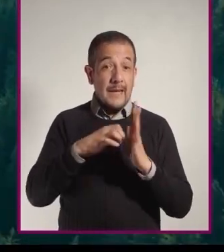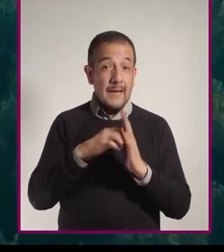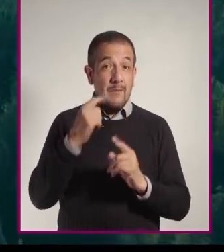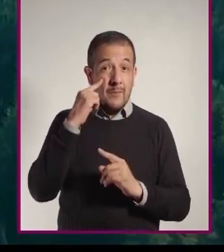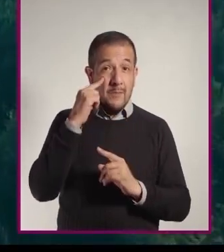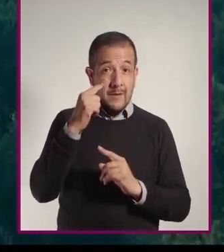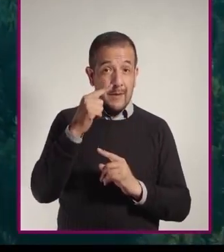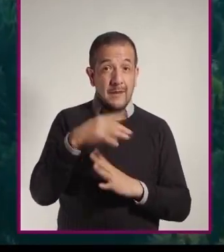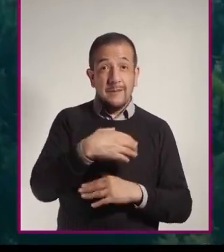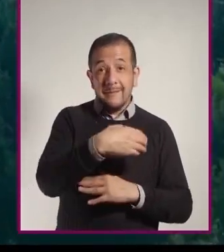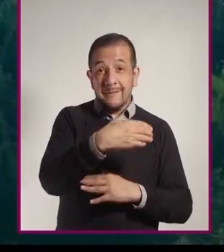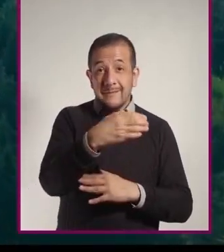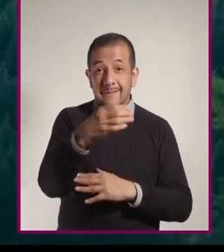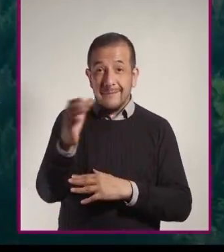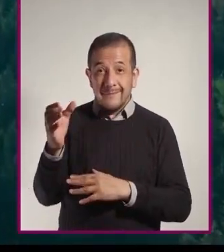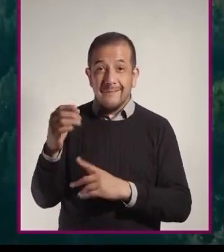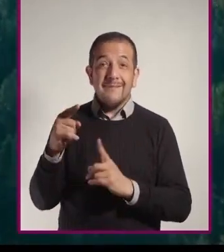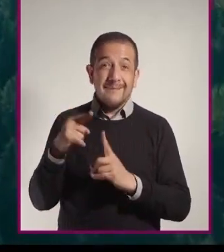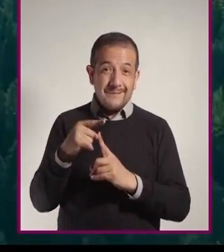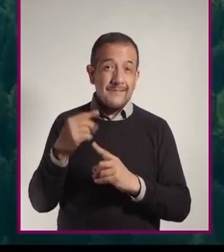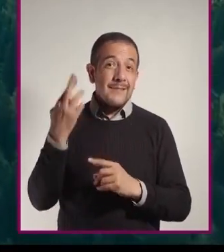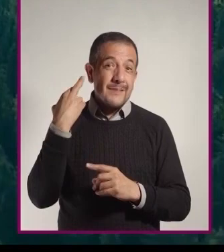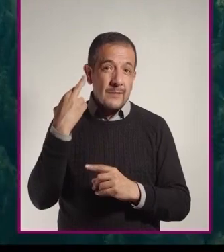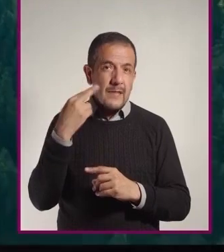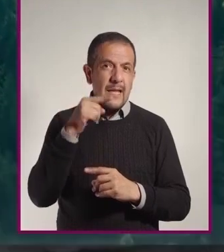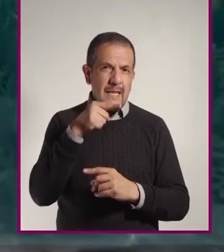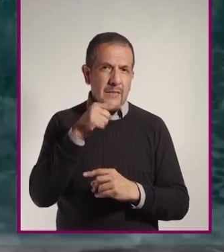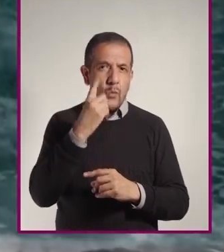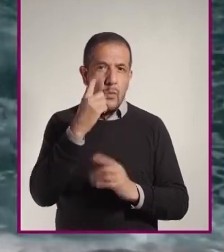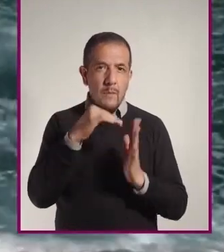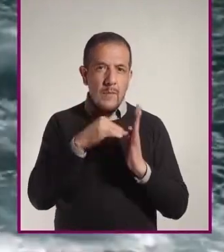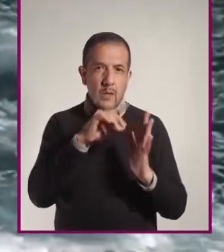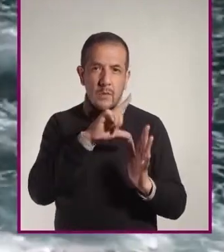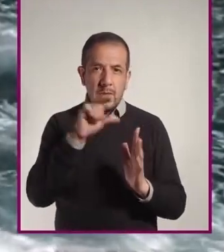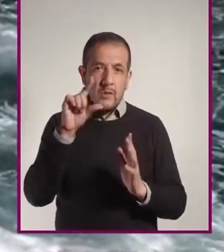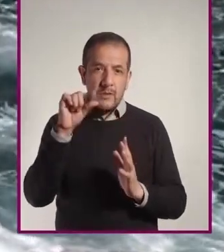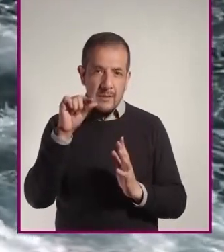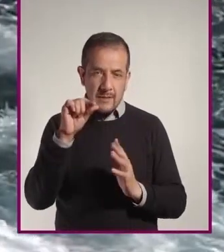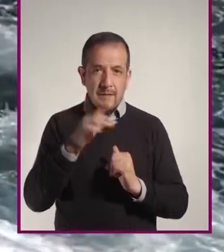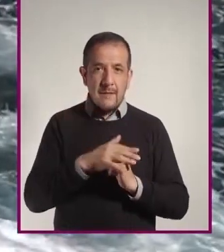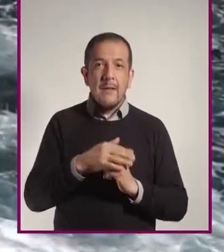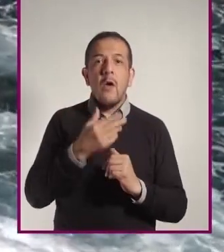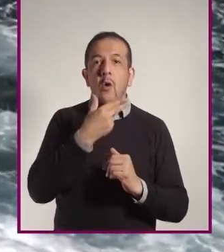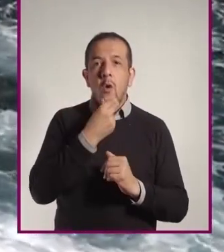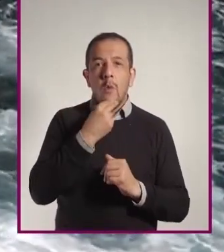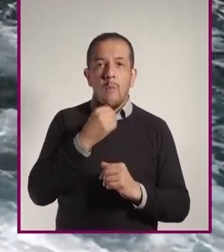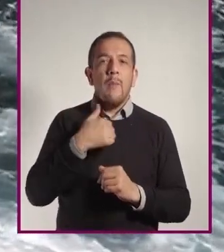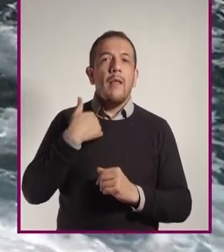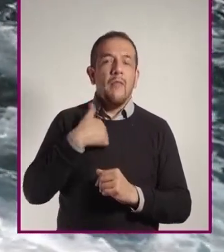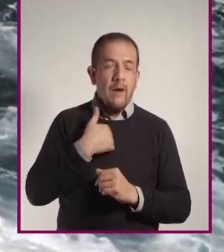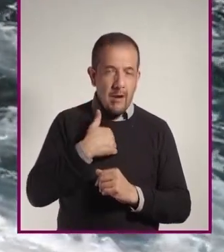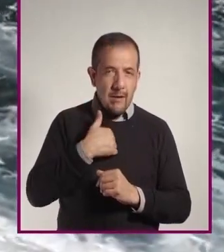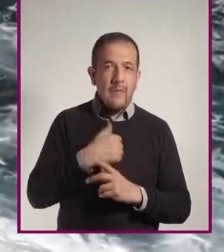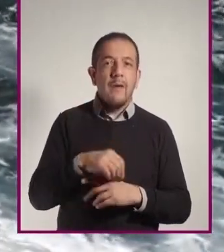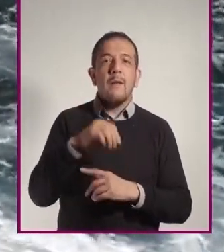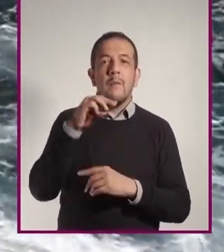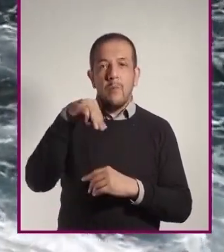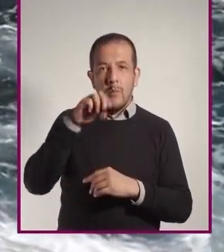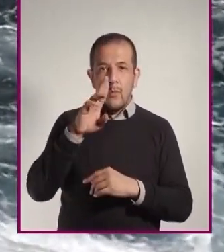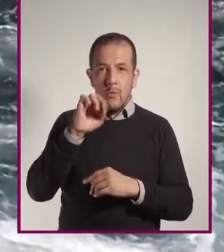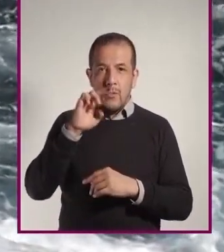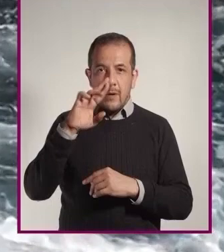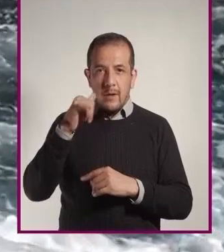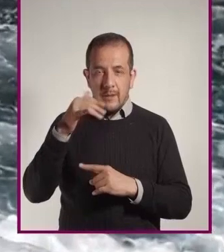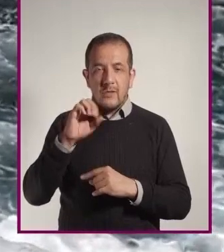Paisaje sonoro es un término acuñado a finales de los años 70 por el compositor canadiense Murray Schafer, que